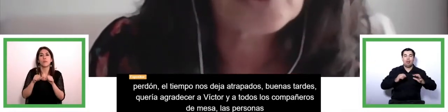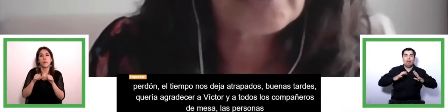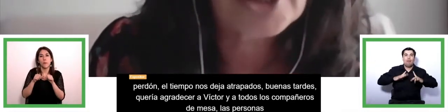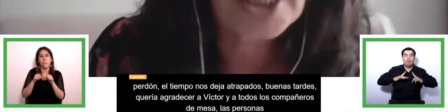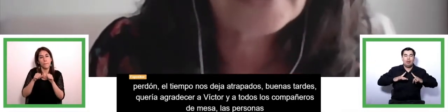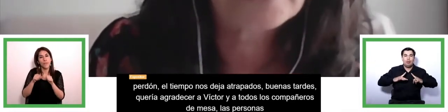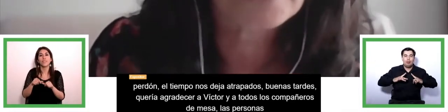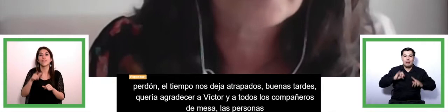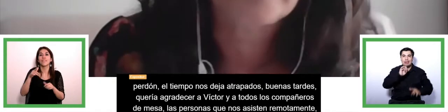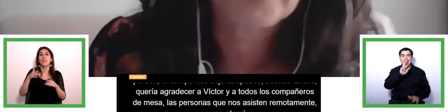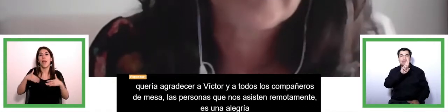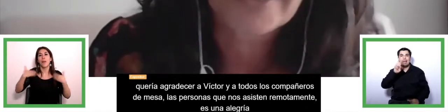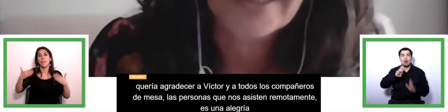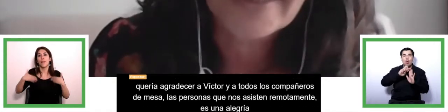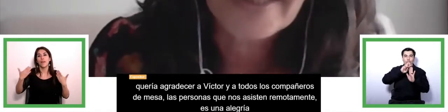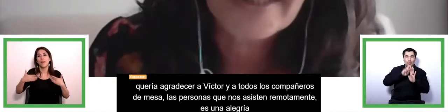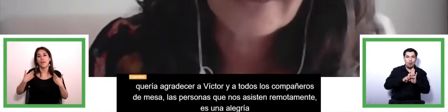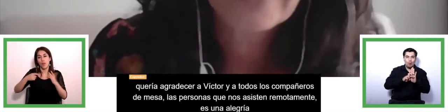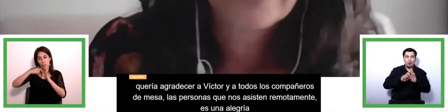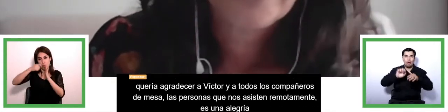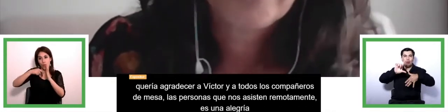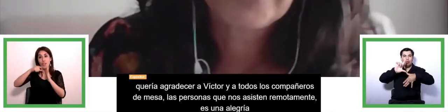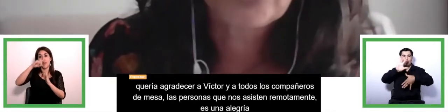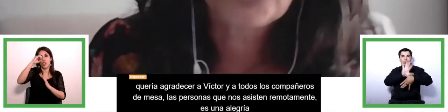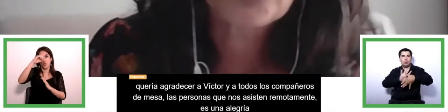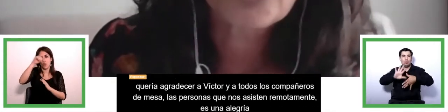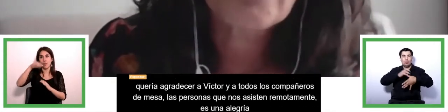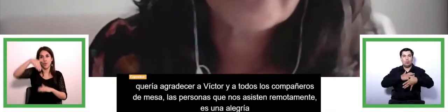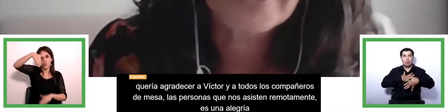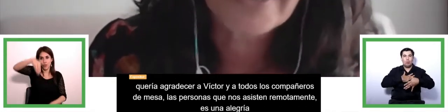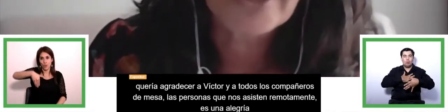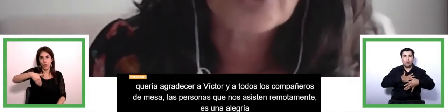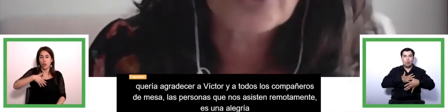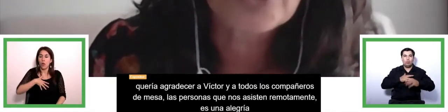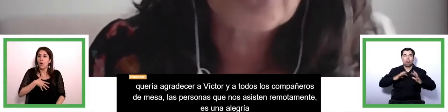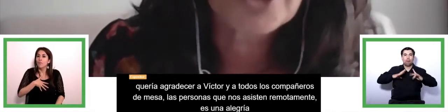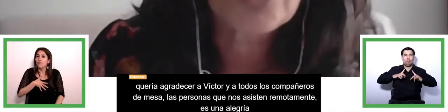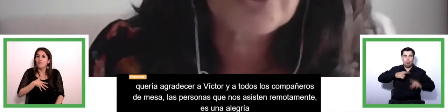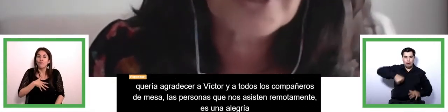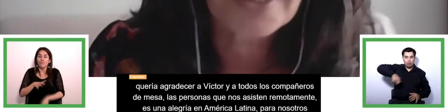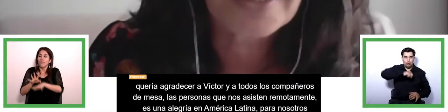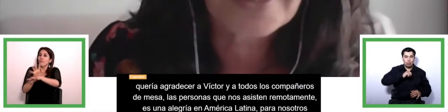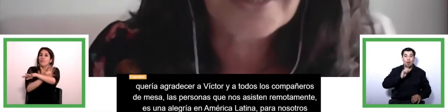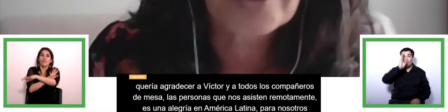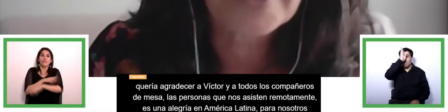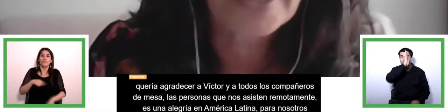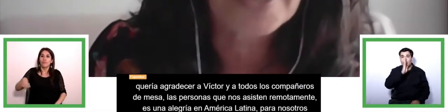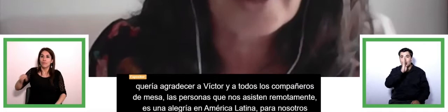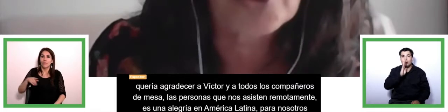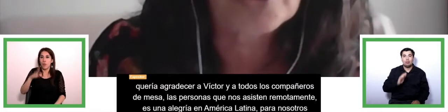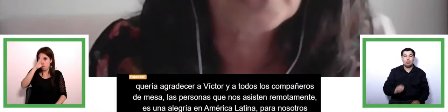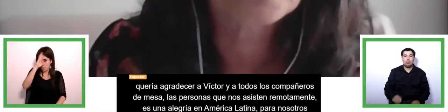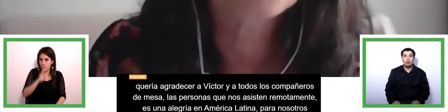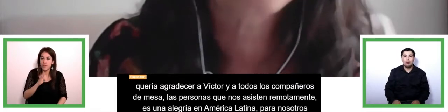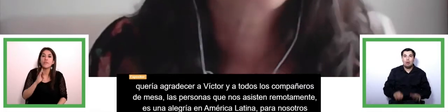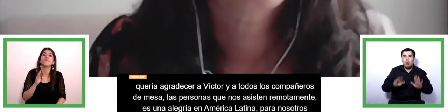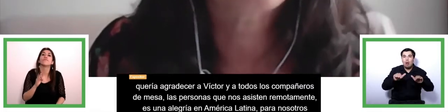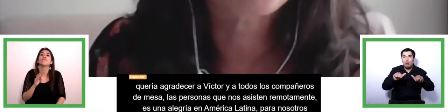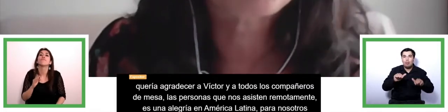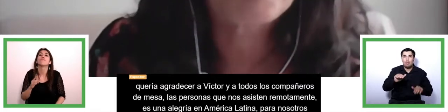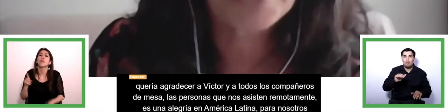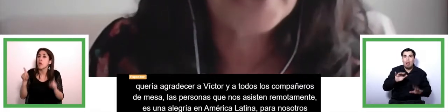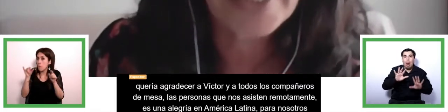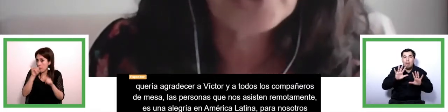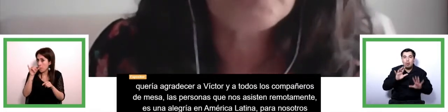Zero Project en América Latina y para nosotros brasileños, mismo que no tengamos la